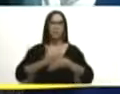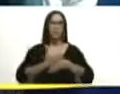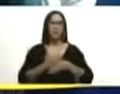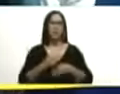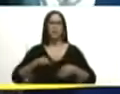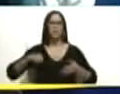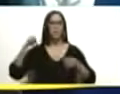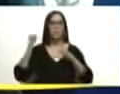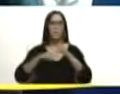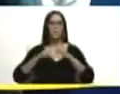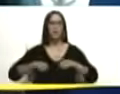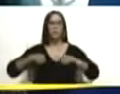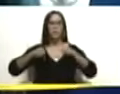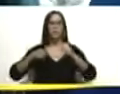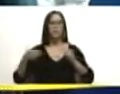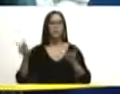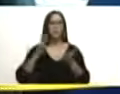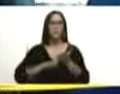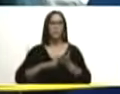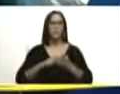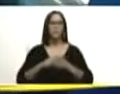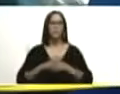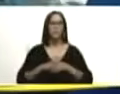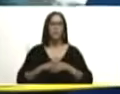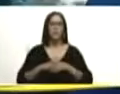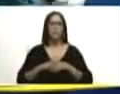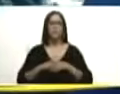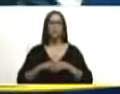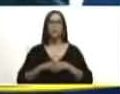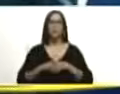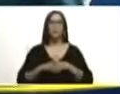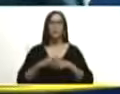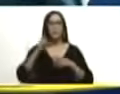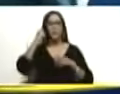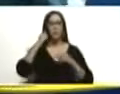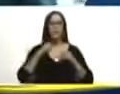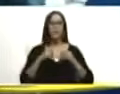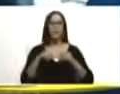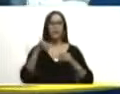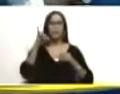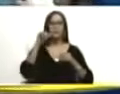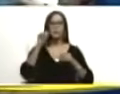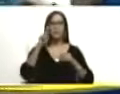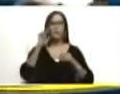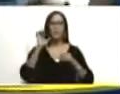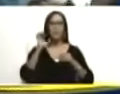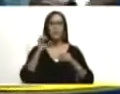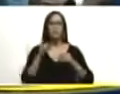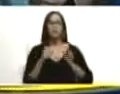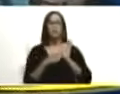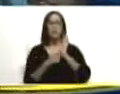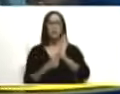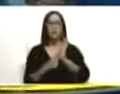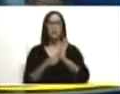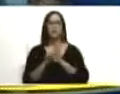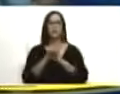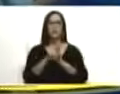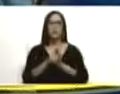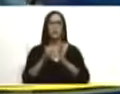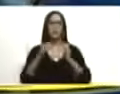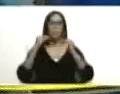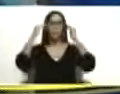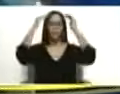la maleta y a regresar. Correcto. Mire, ¿te recuerdas de todo esto, verdad? En Yare, yo le presenté el logo al